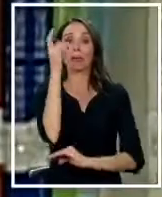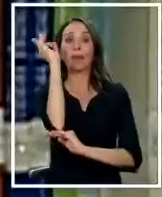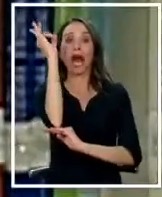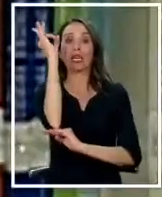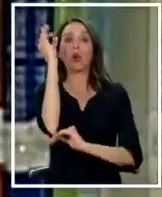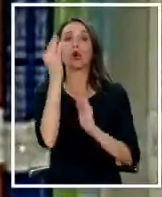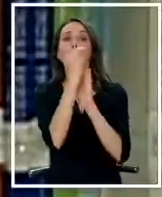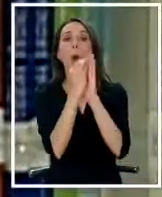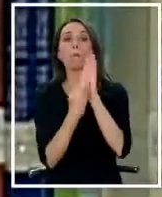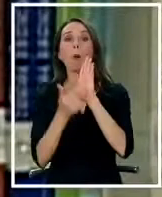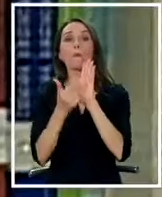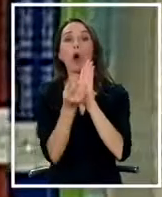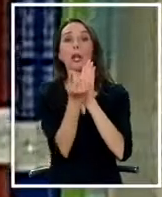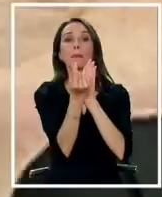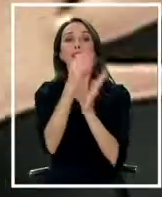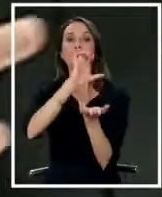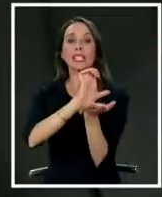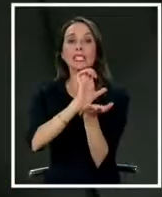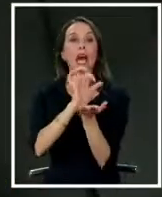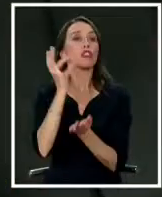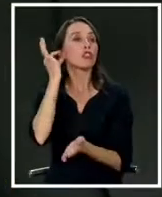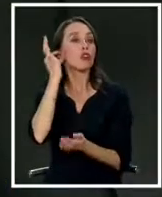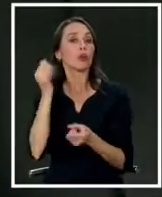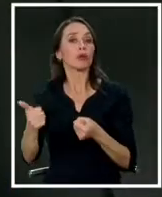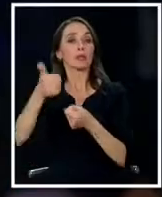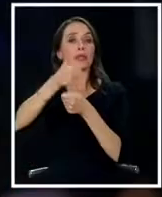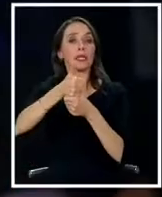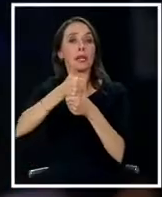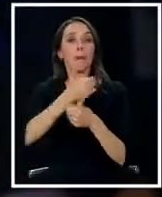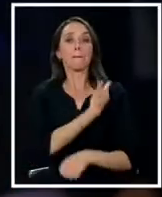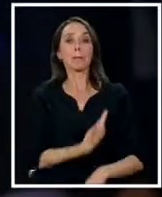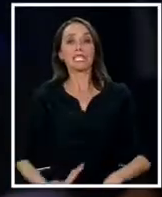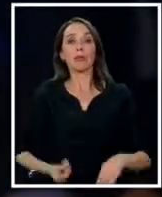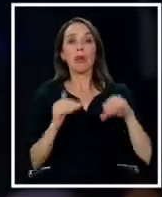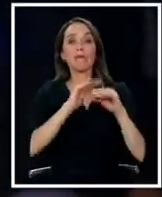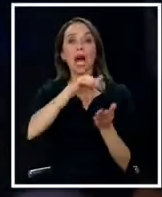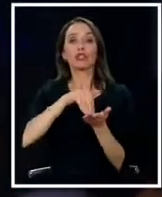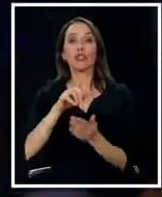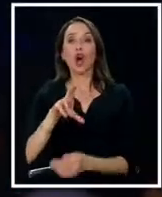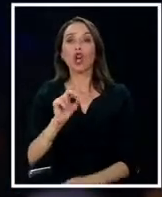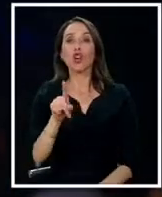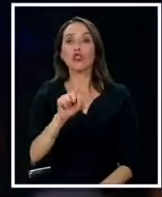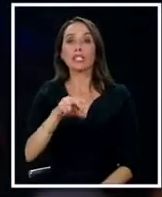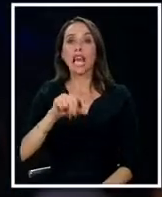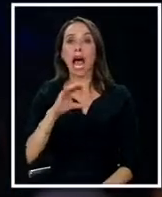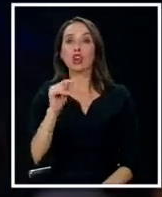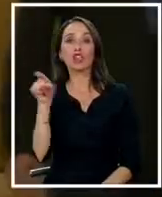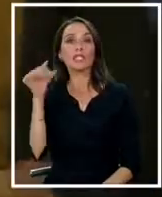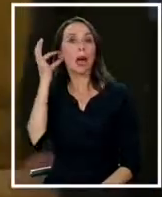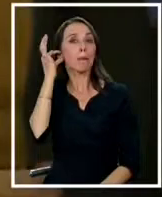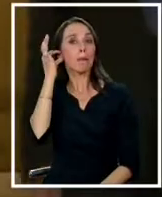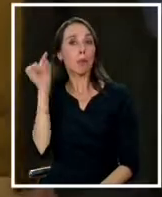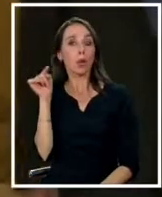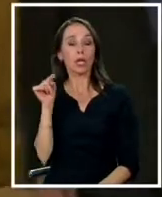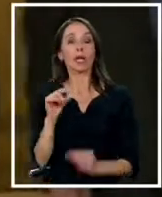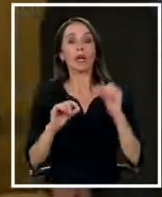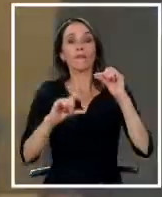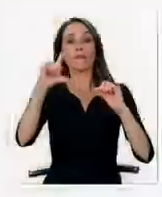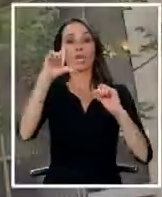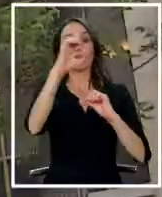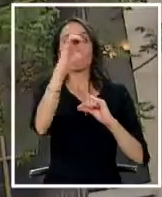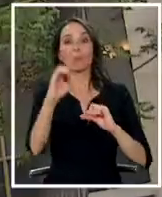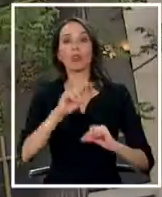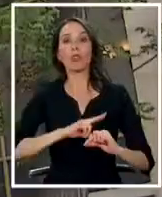de política monetaria con Rosana Costa a la cabeza de la institución, donde se espera un importante aumento en la tasa de